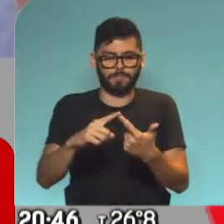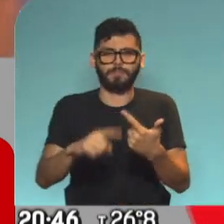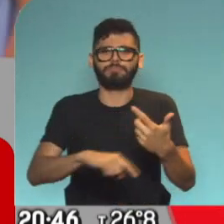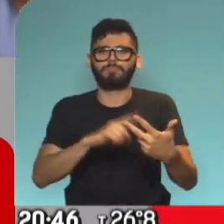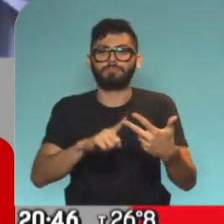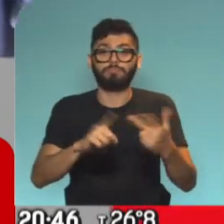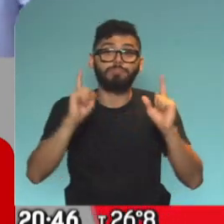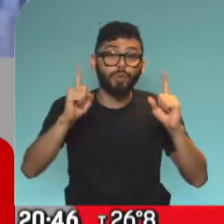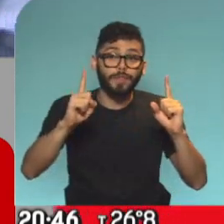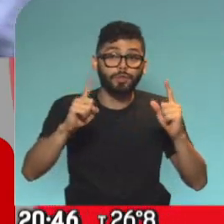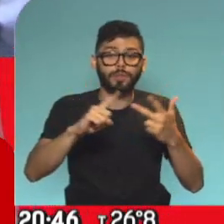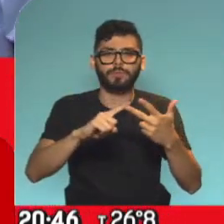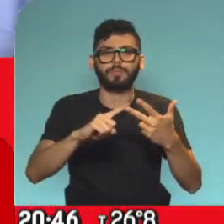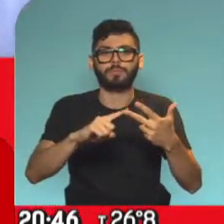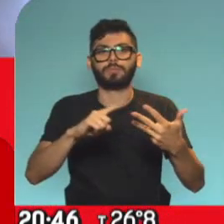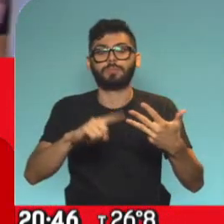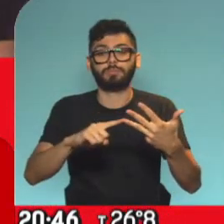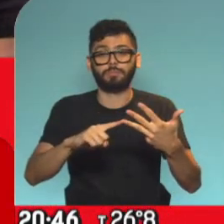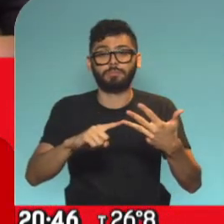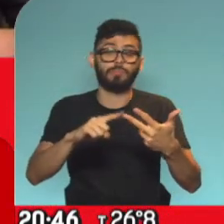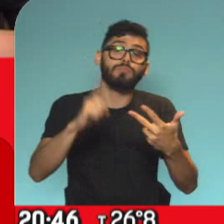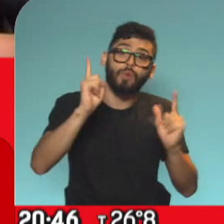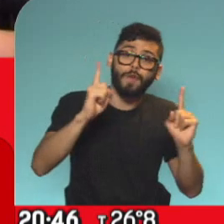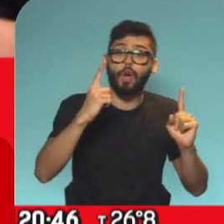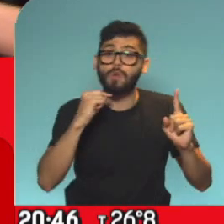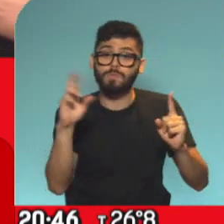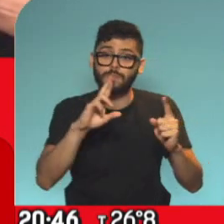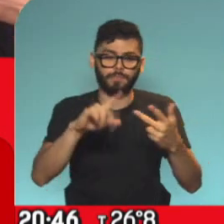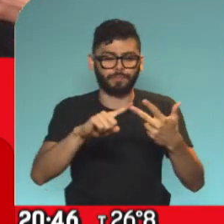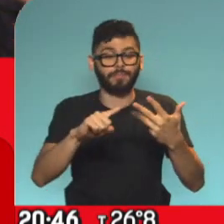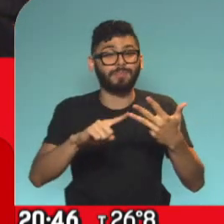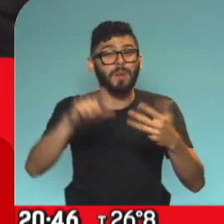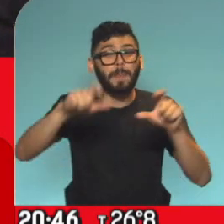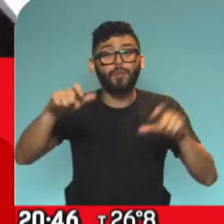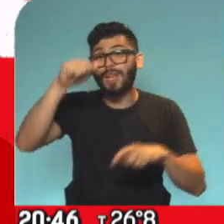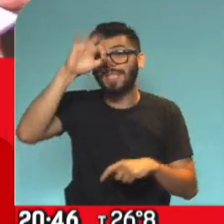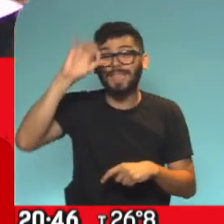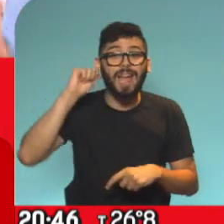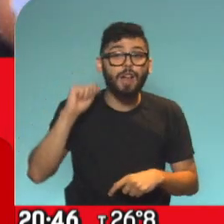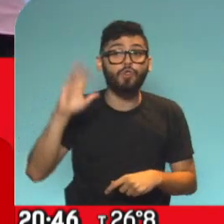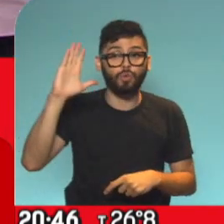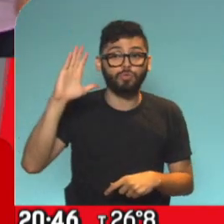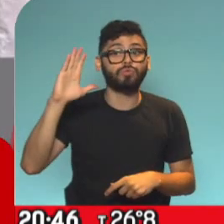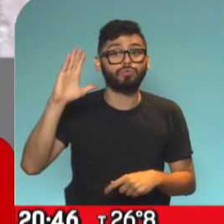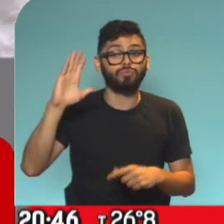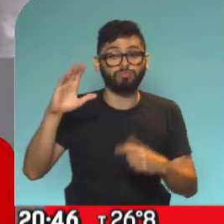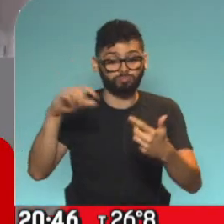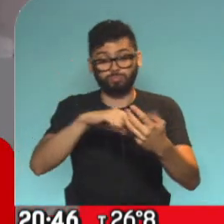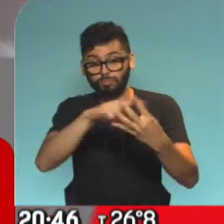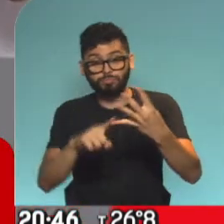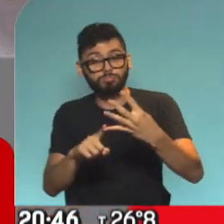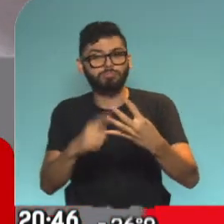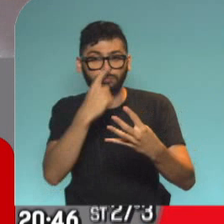los docentes, los y las docentes, y también los mayores de 60 años. Entonces era muy